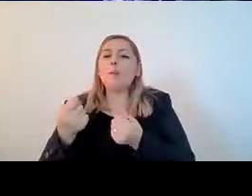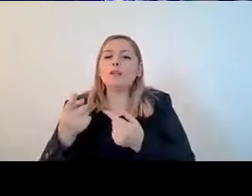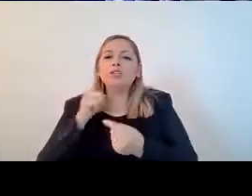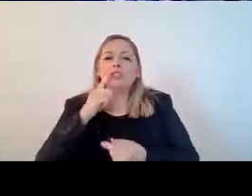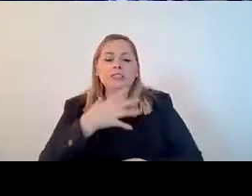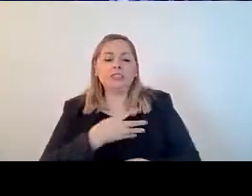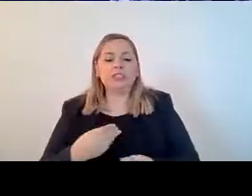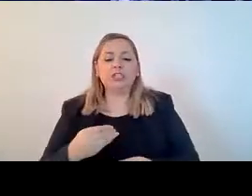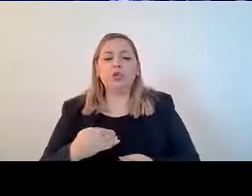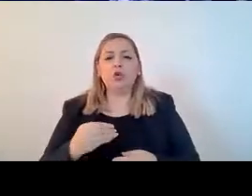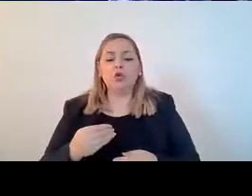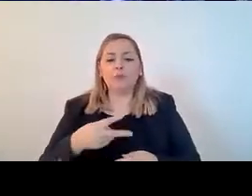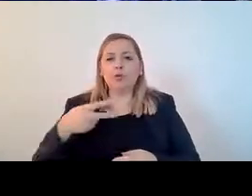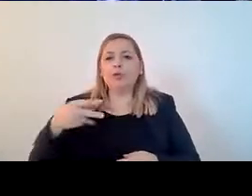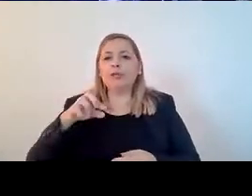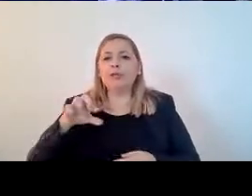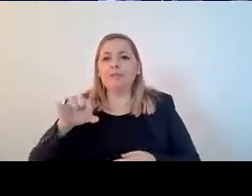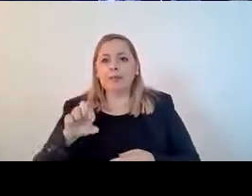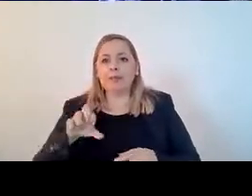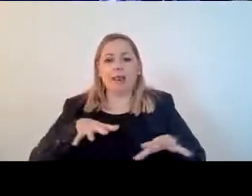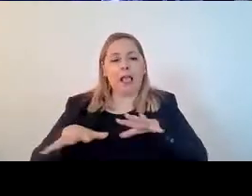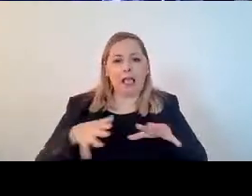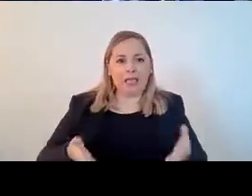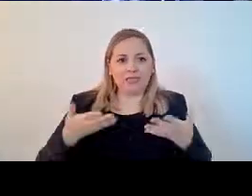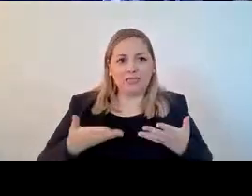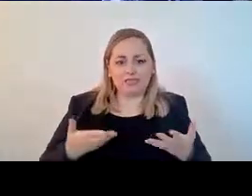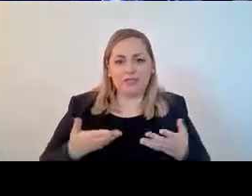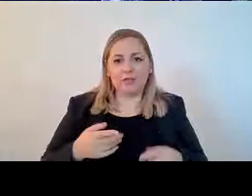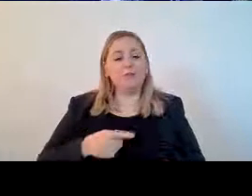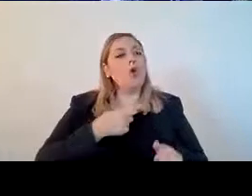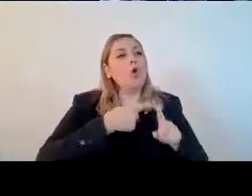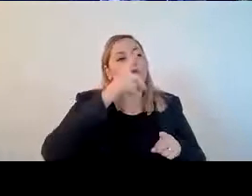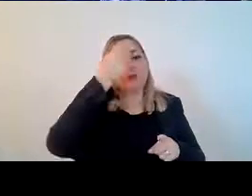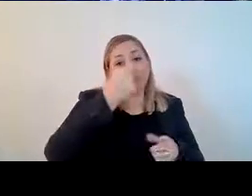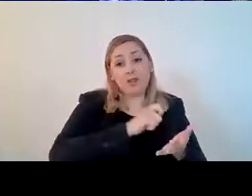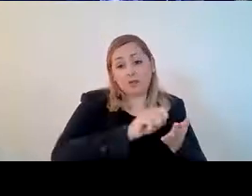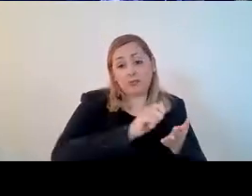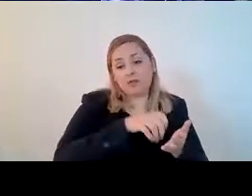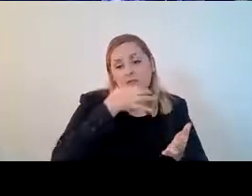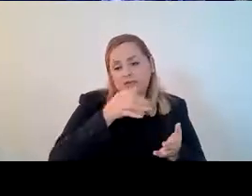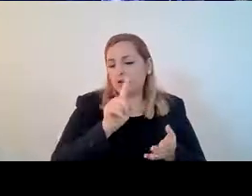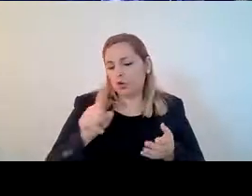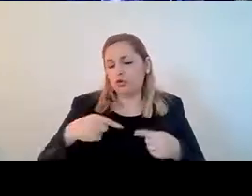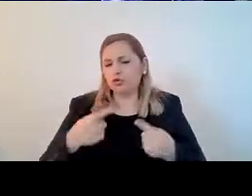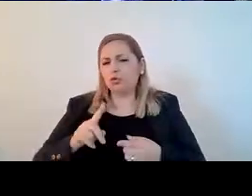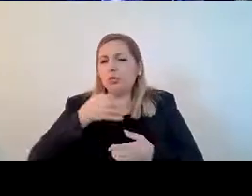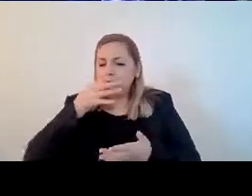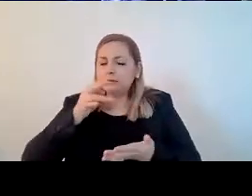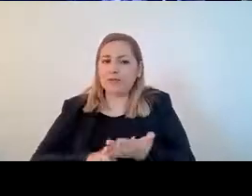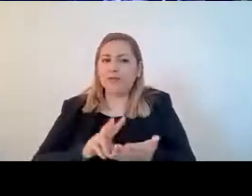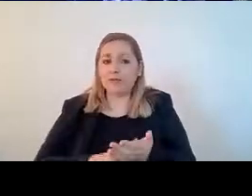autores dicen no, pongámonos bien, seamos realistas. Estos jóvenes pueden